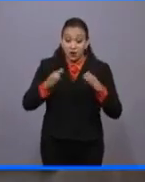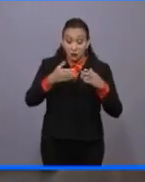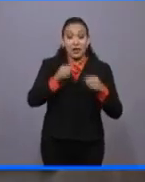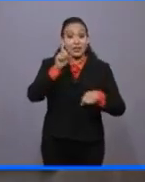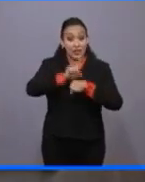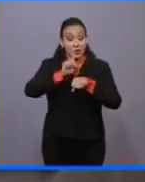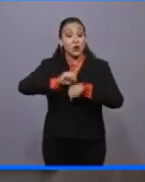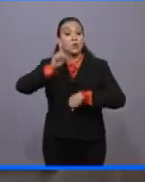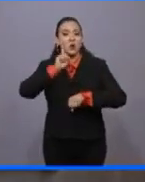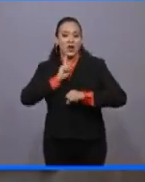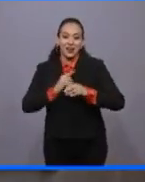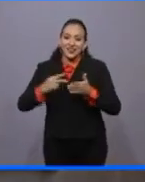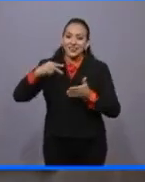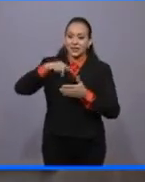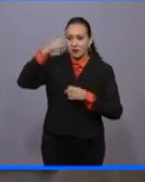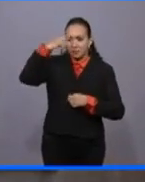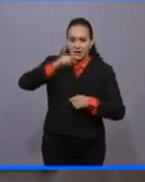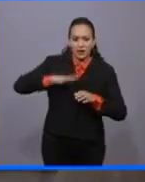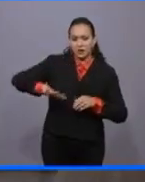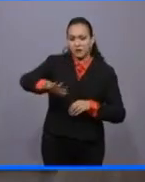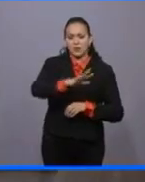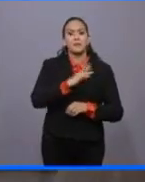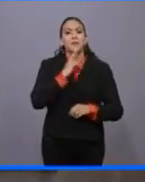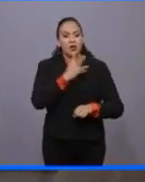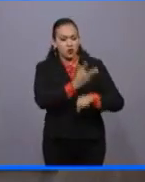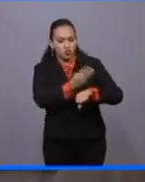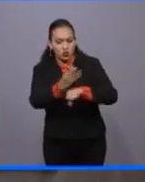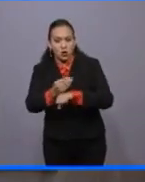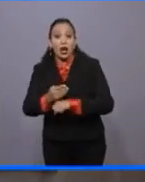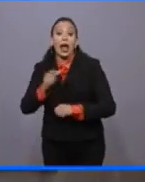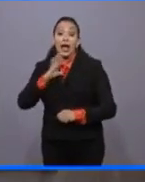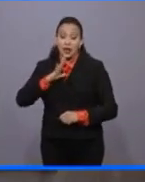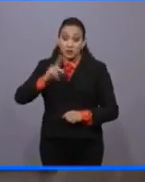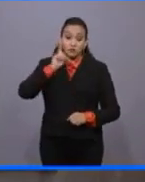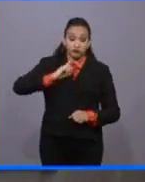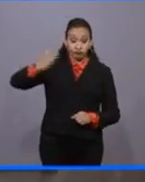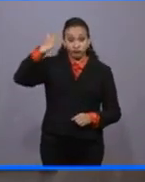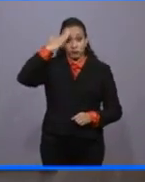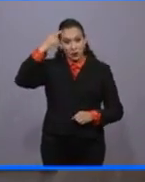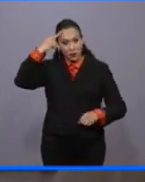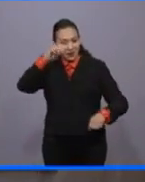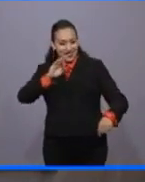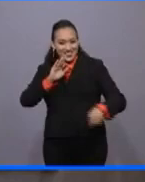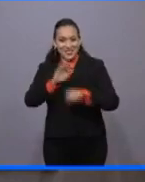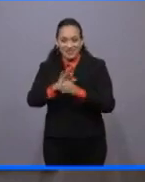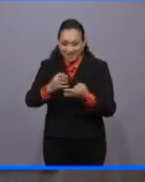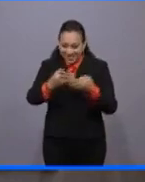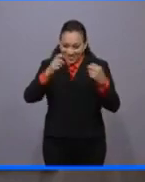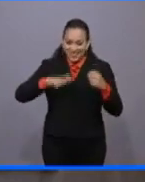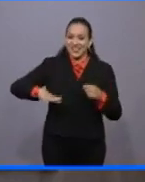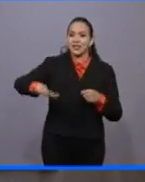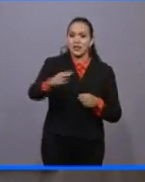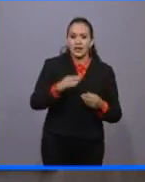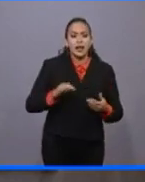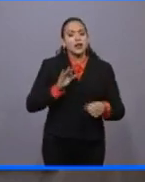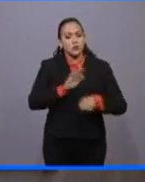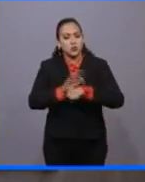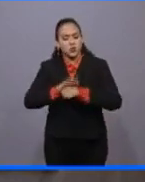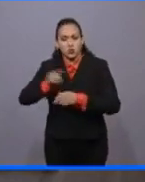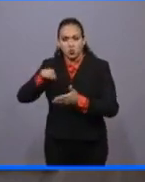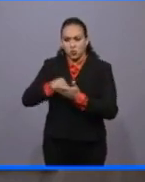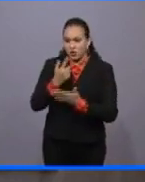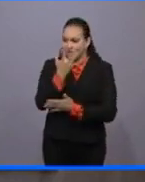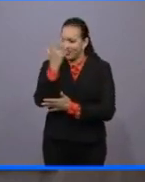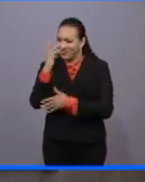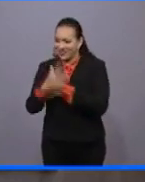cada día para transformar su entorno. Mujeres que liderean movimientos por la defensa de su territorio y de su medio ambiente. Mujeres